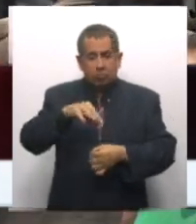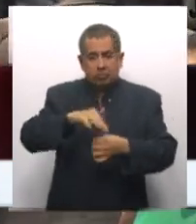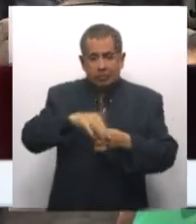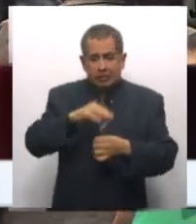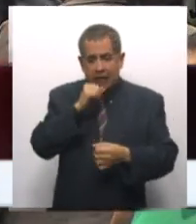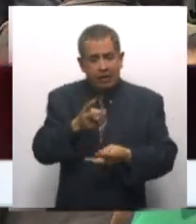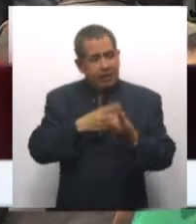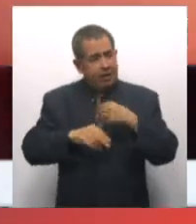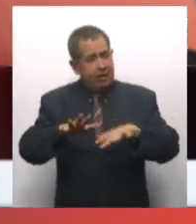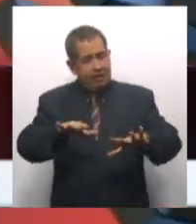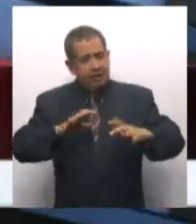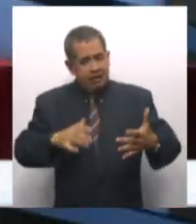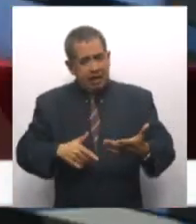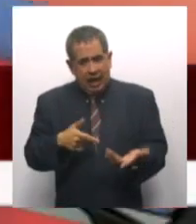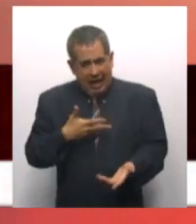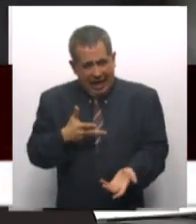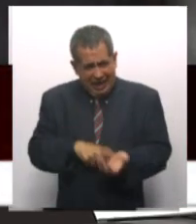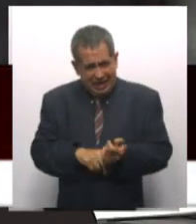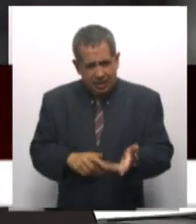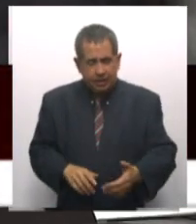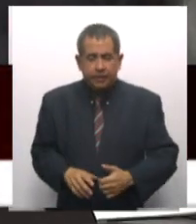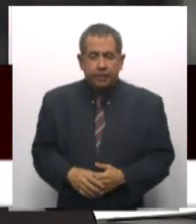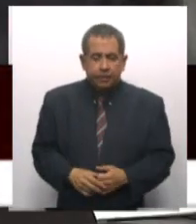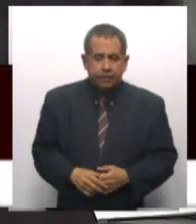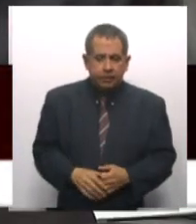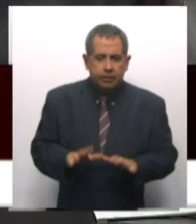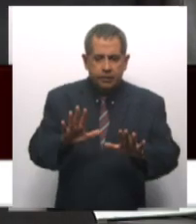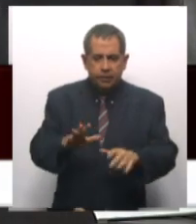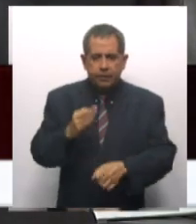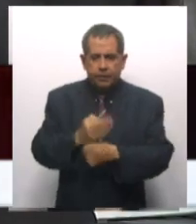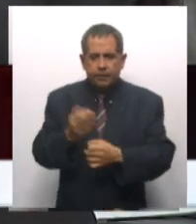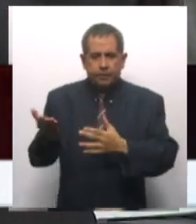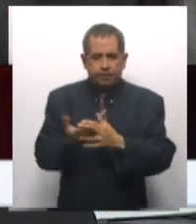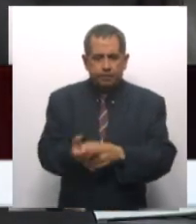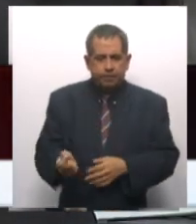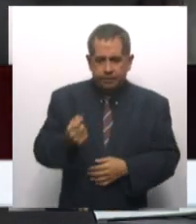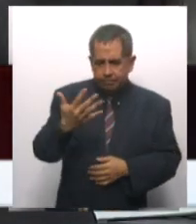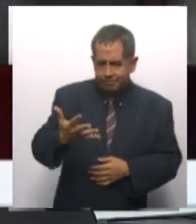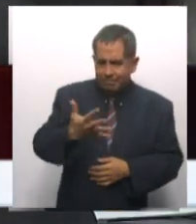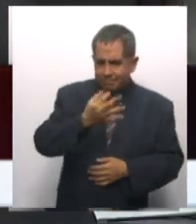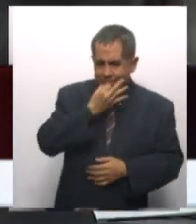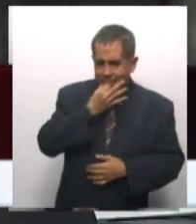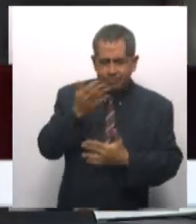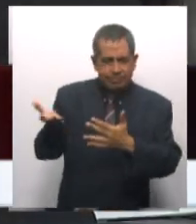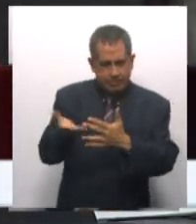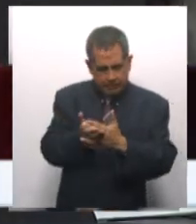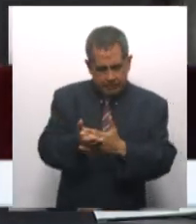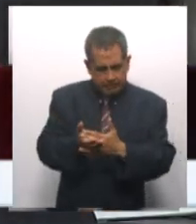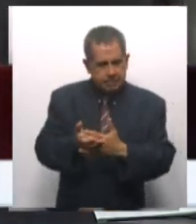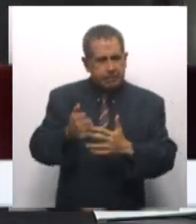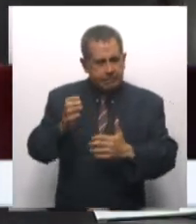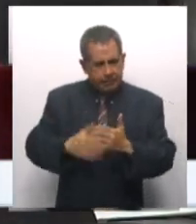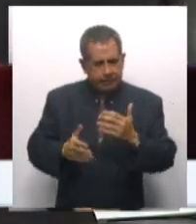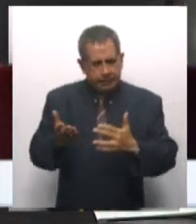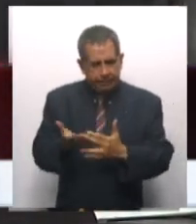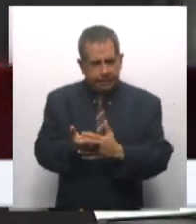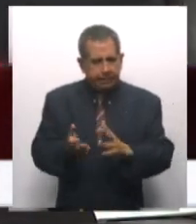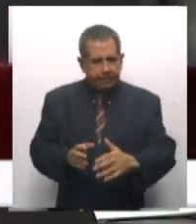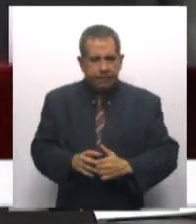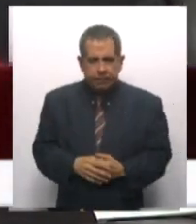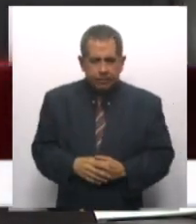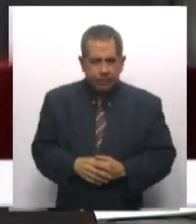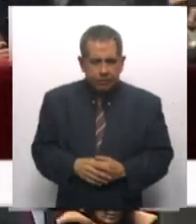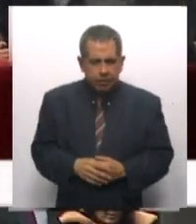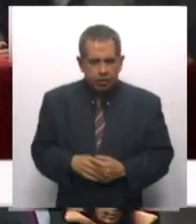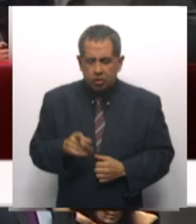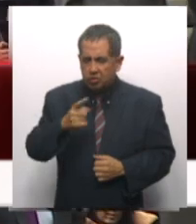presentes en el Pleno. Vamos a dar un receso de 5 minutos. Sí. No